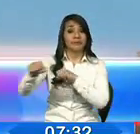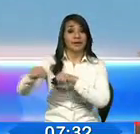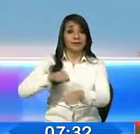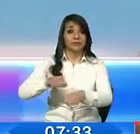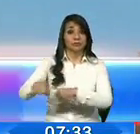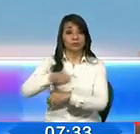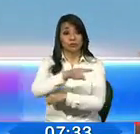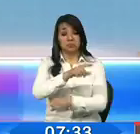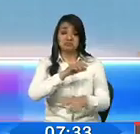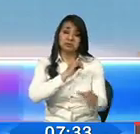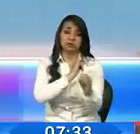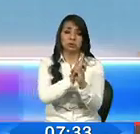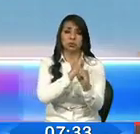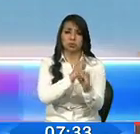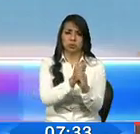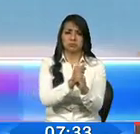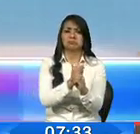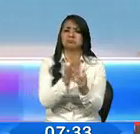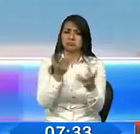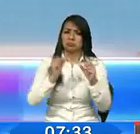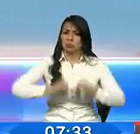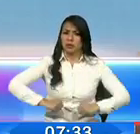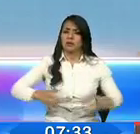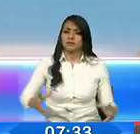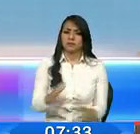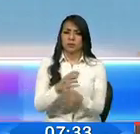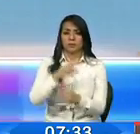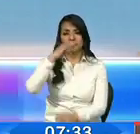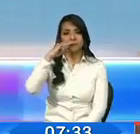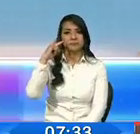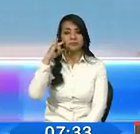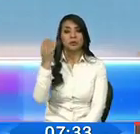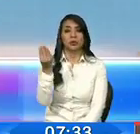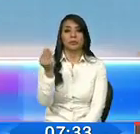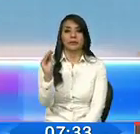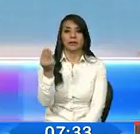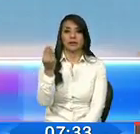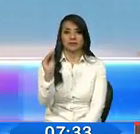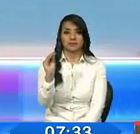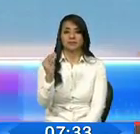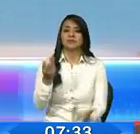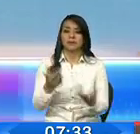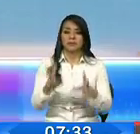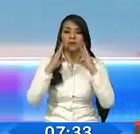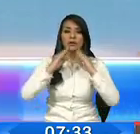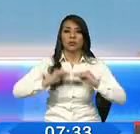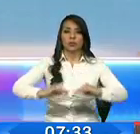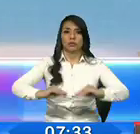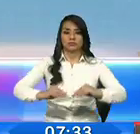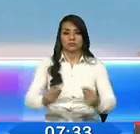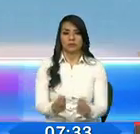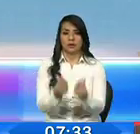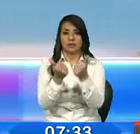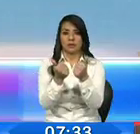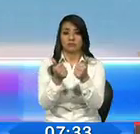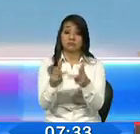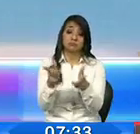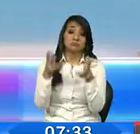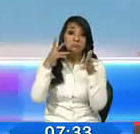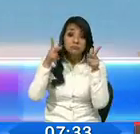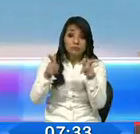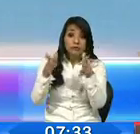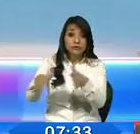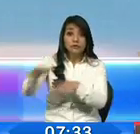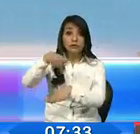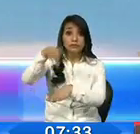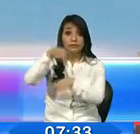institución educativa para garantizar espacios seguros para niñas, niños y adolescentes y una educación de calidad. Se ha fortalecido el accionar de los profesionales de ese